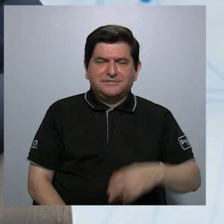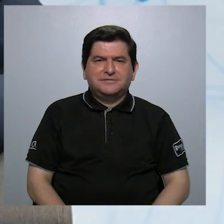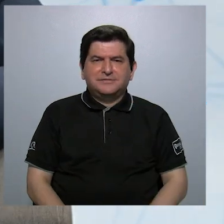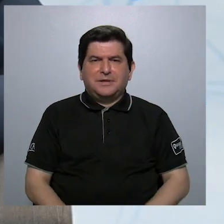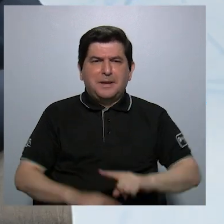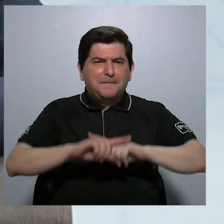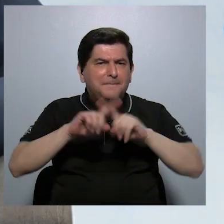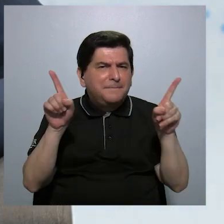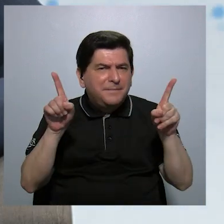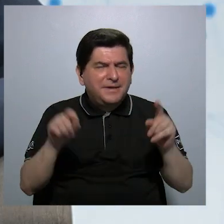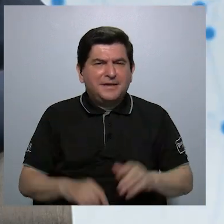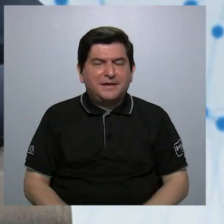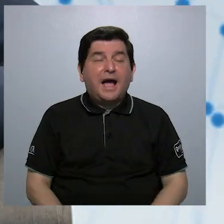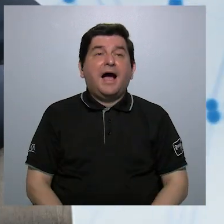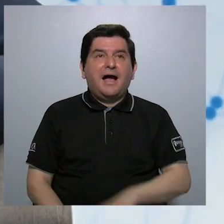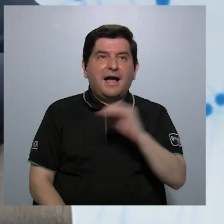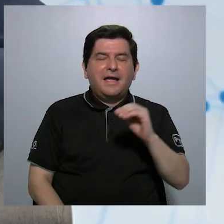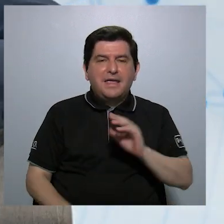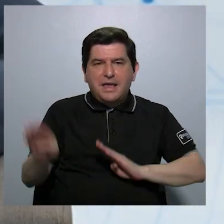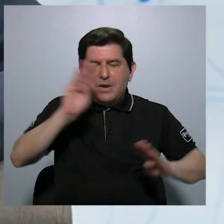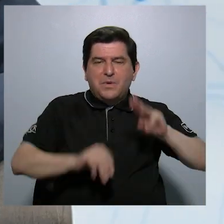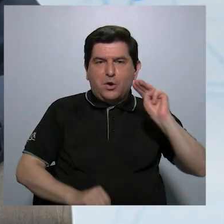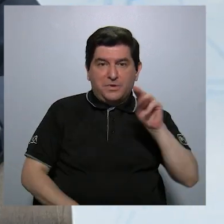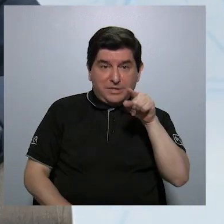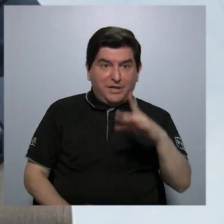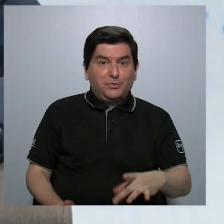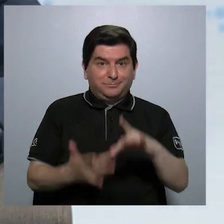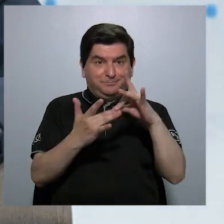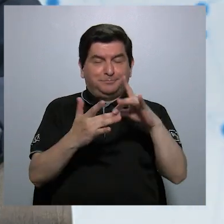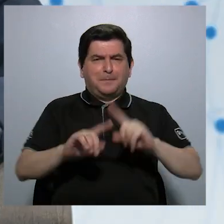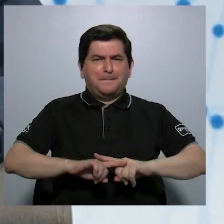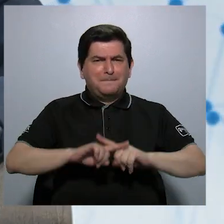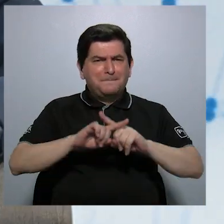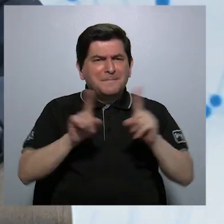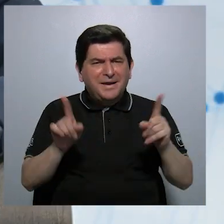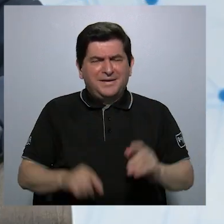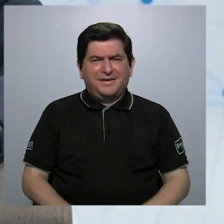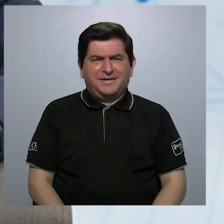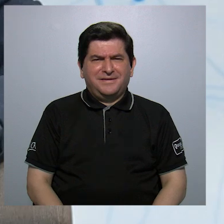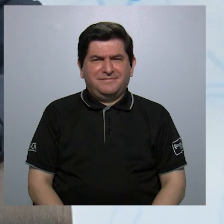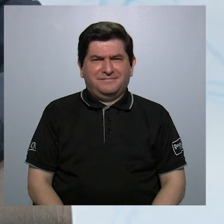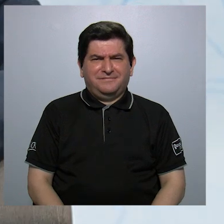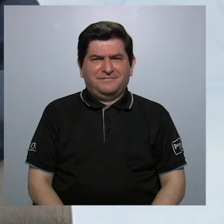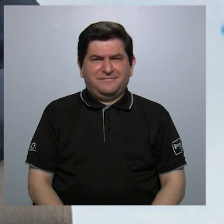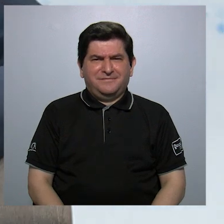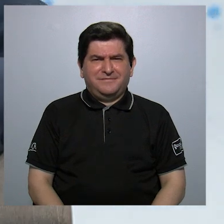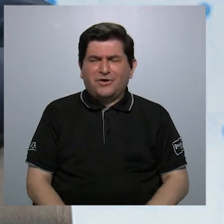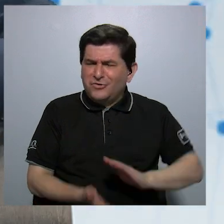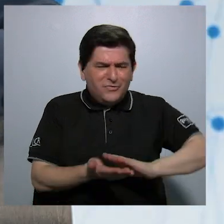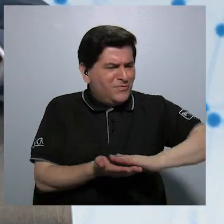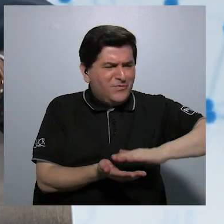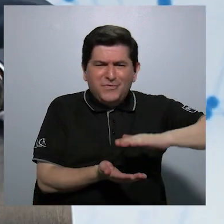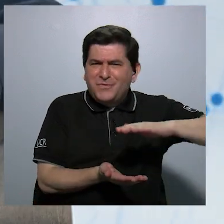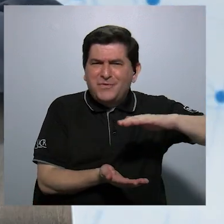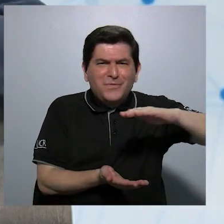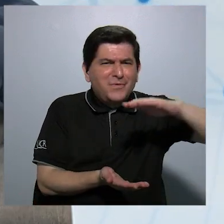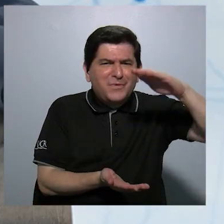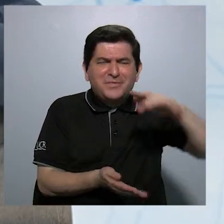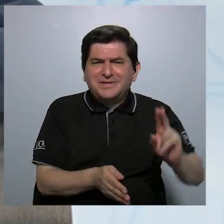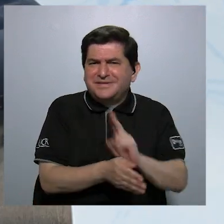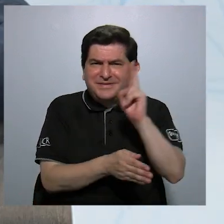¿Por qué no han, bueno, y el biometano, que es su especialidad? Vamos a ver, ¿por qué no ha